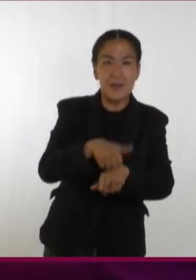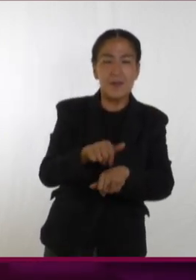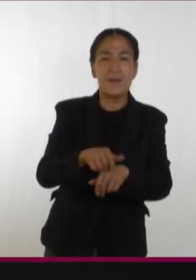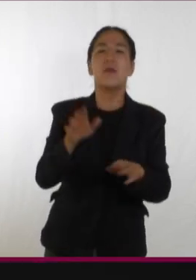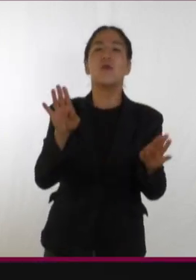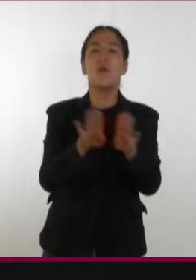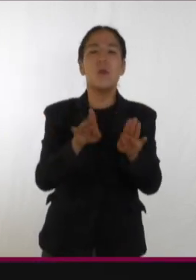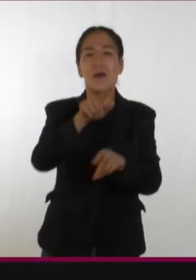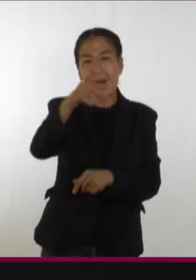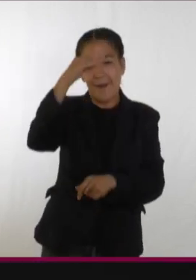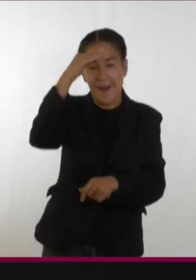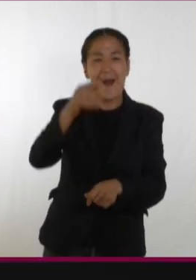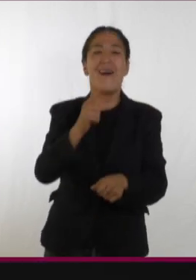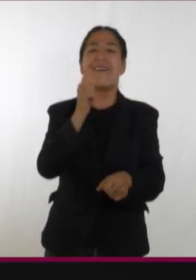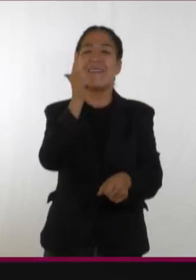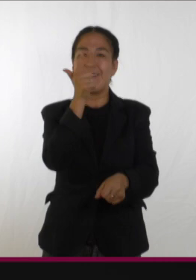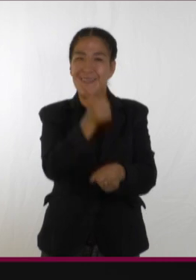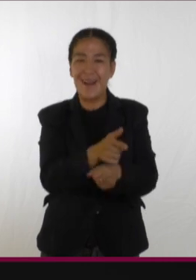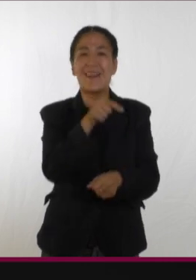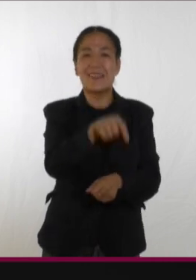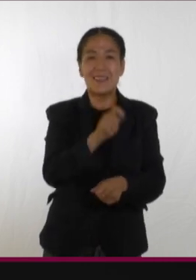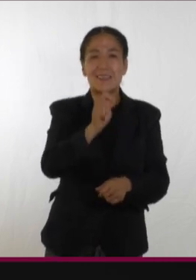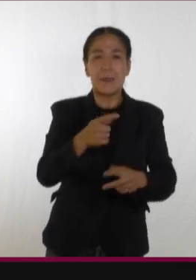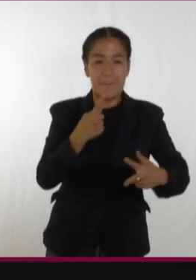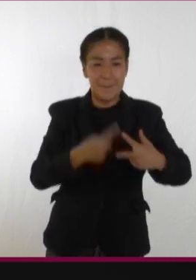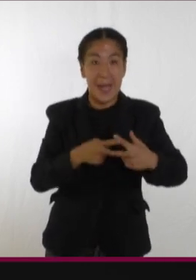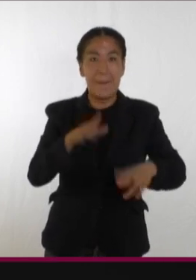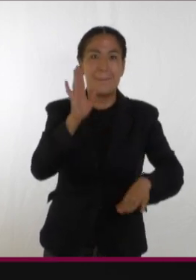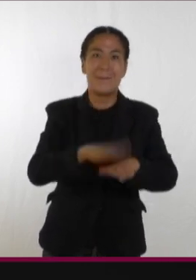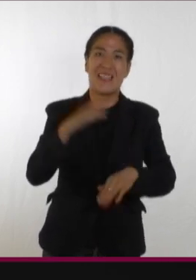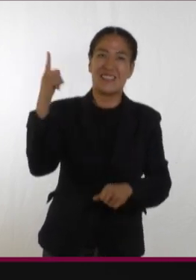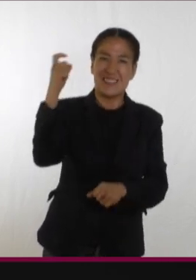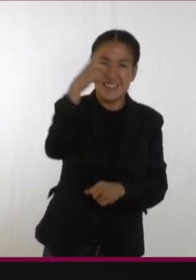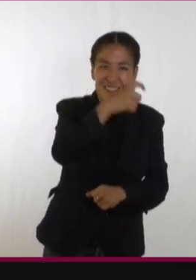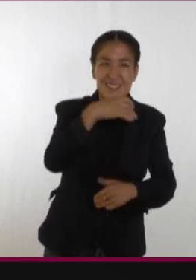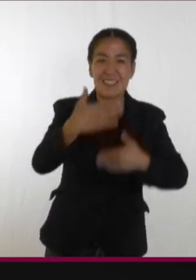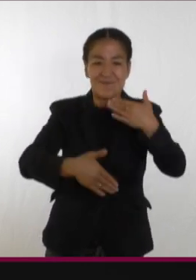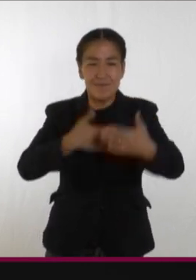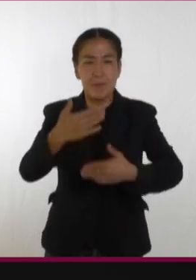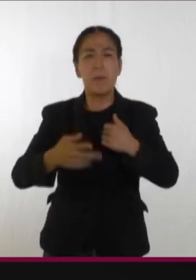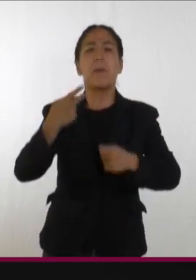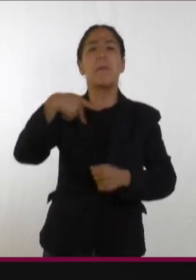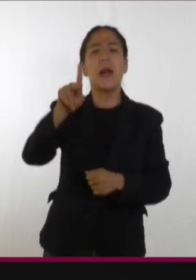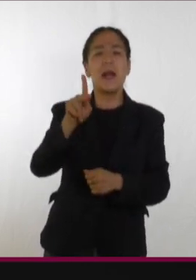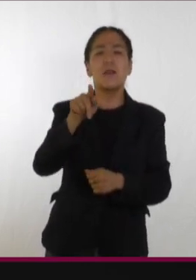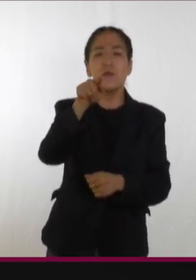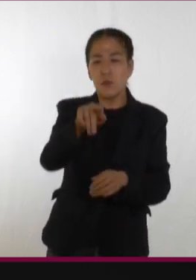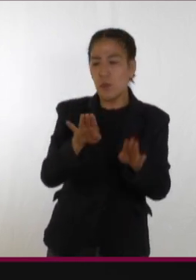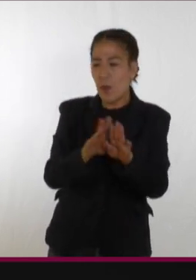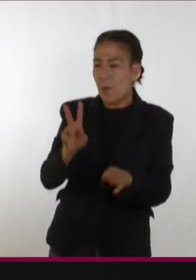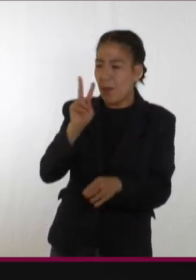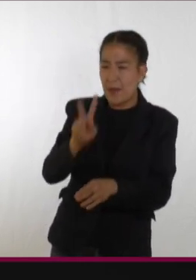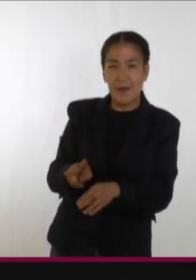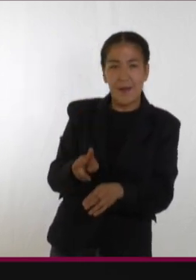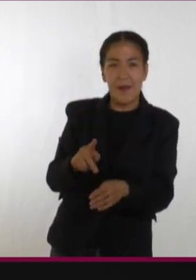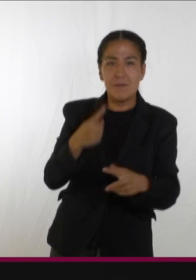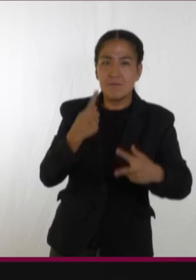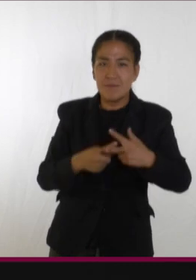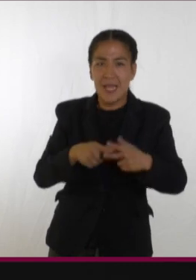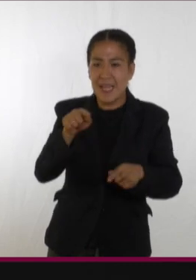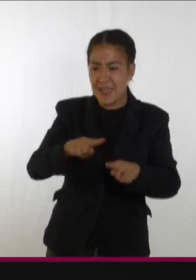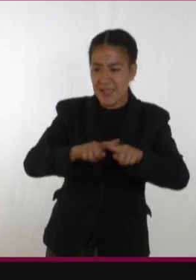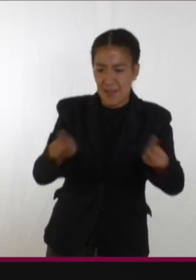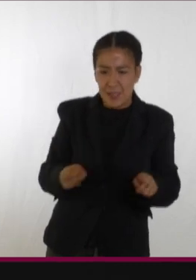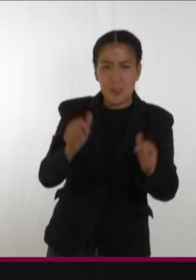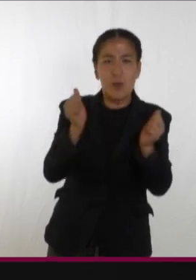diferencial integral, sobre todo ahí ya te das cuenta que ella es matemática más compleja, pero que esto